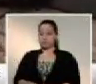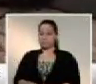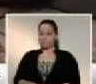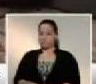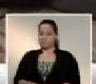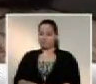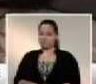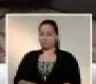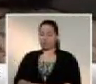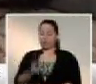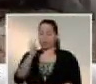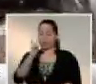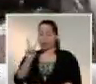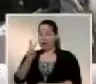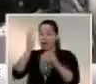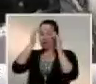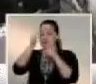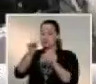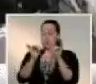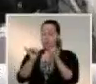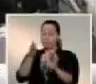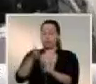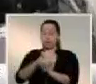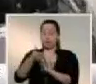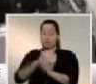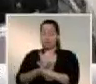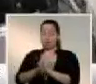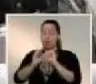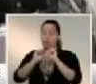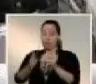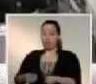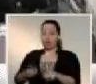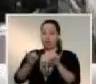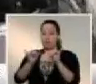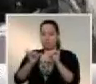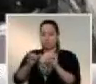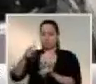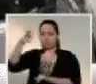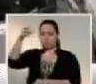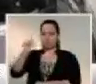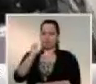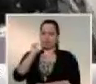para que estén al tanto de lo que ha ocurrido en esta vía Petare-Guarenas.